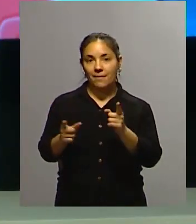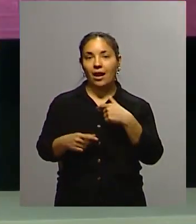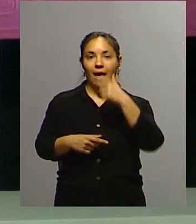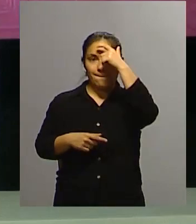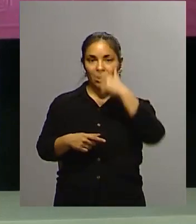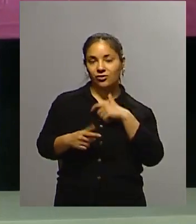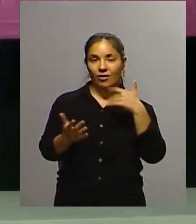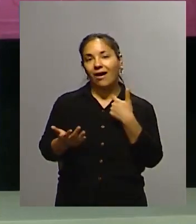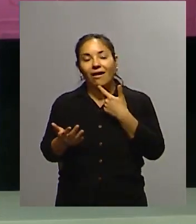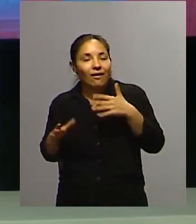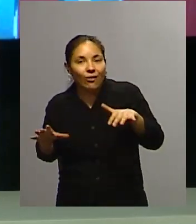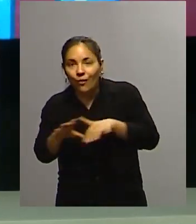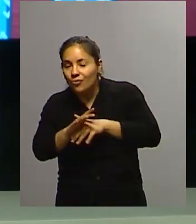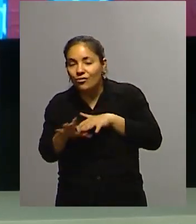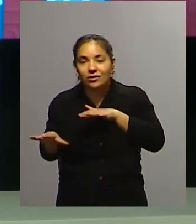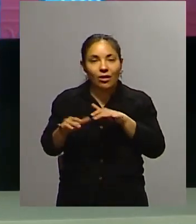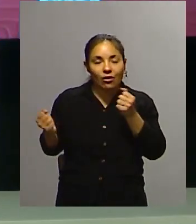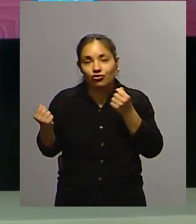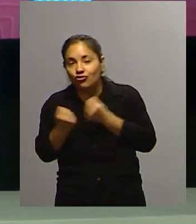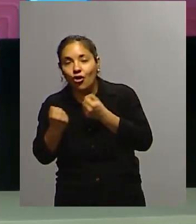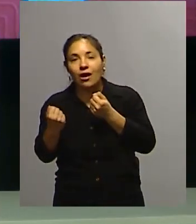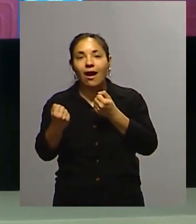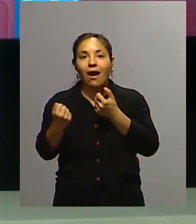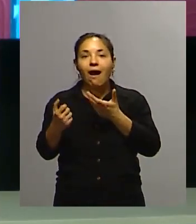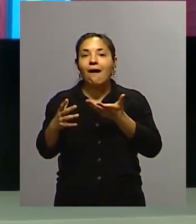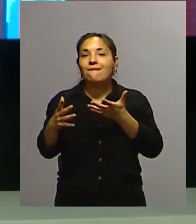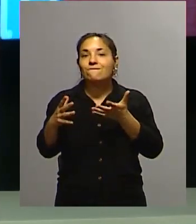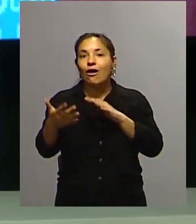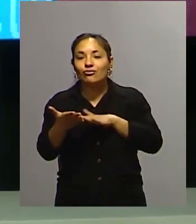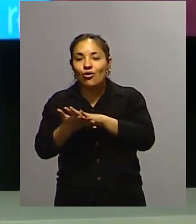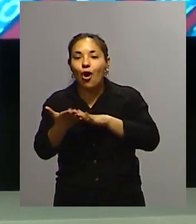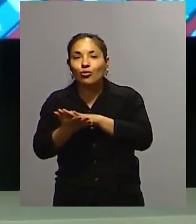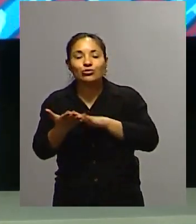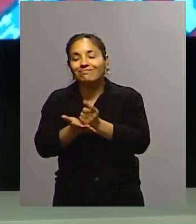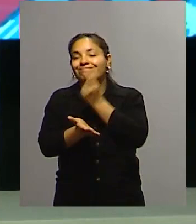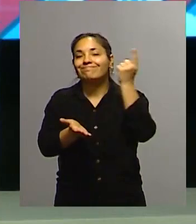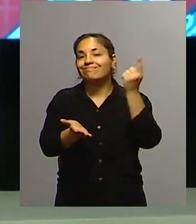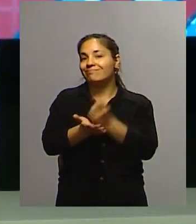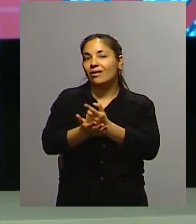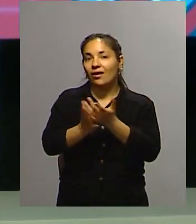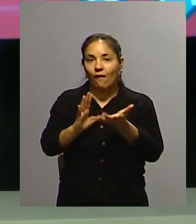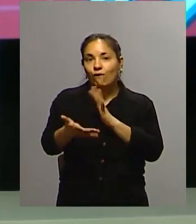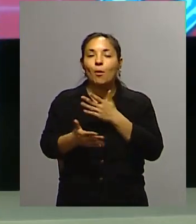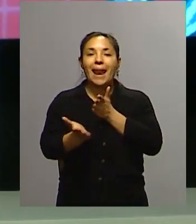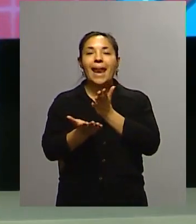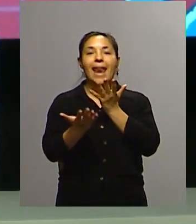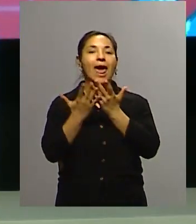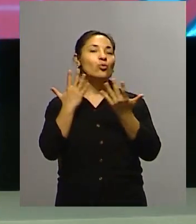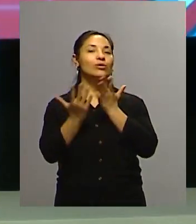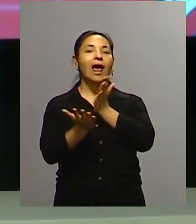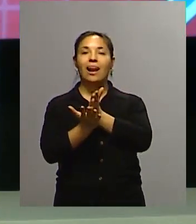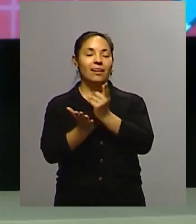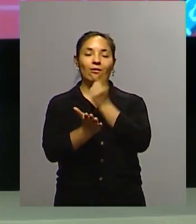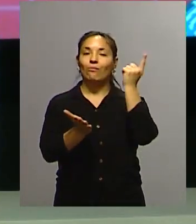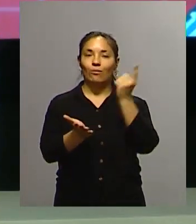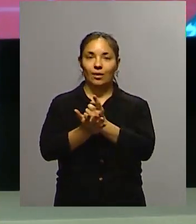pasa, no hay forma de solucionar esa discusión desde la objetividad. Claro. Creo que los